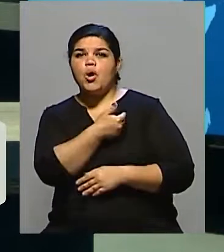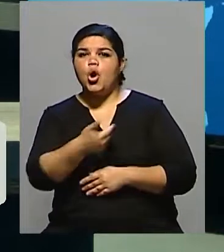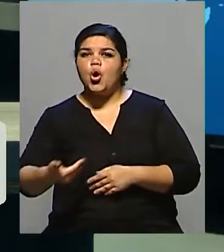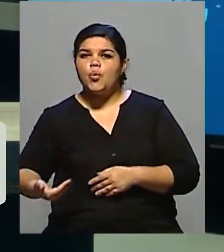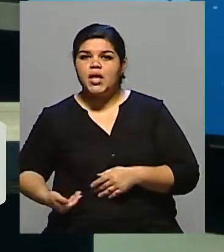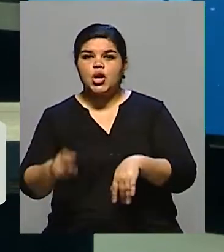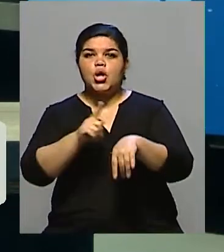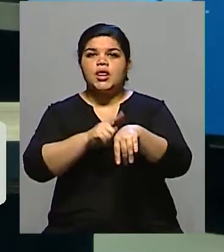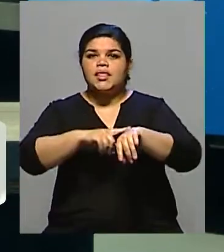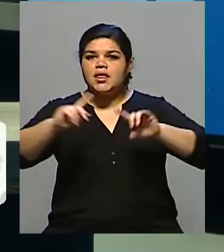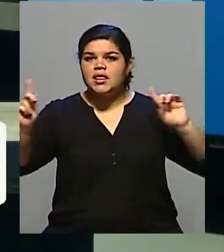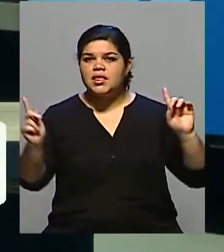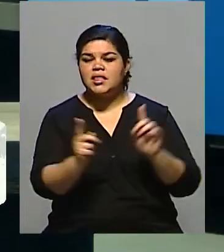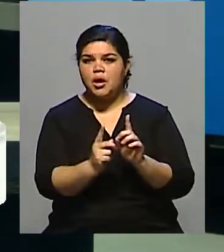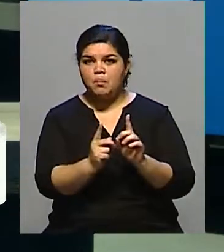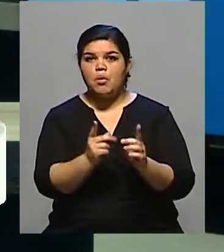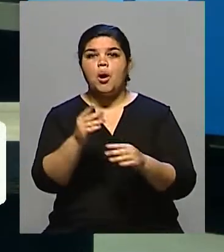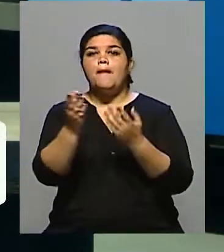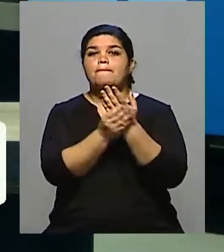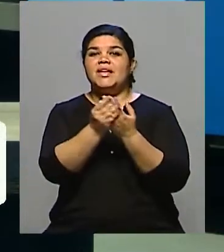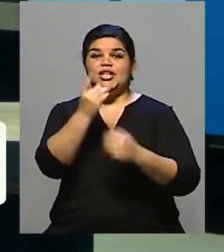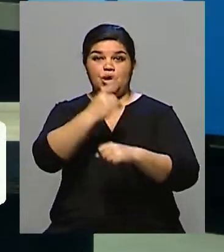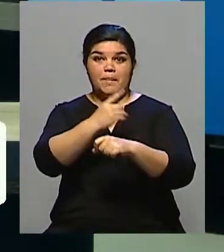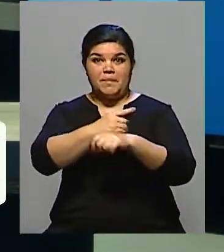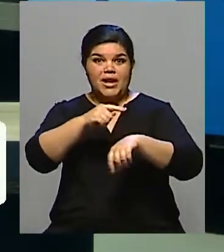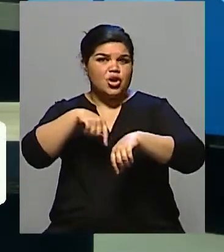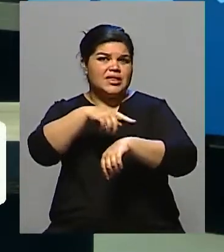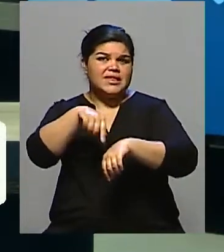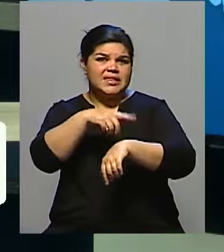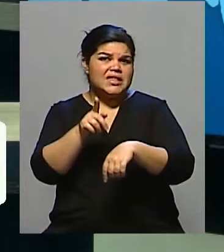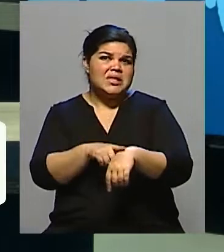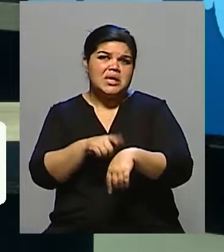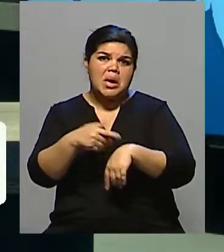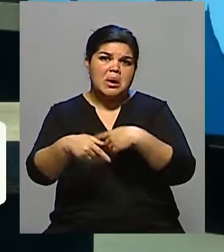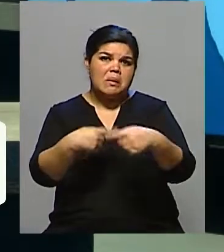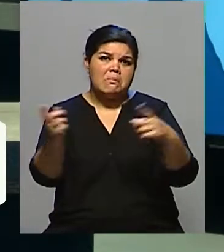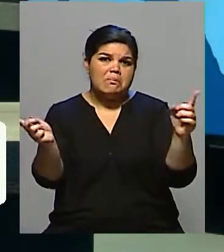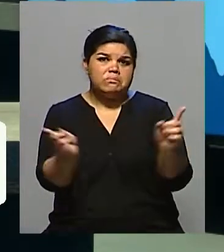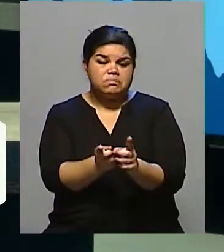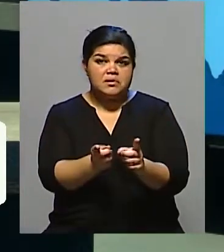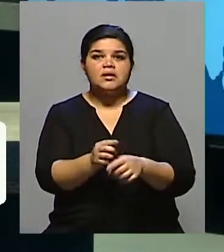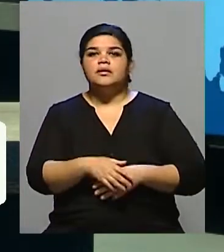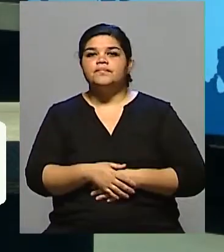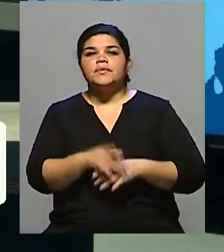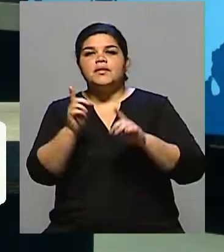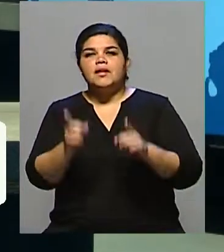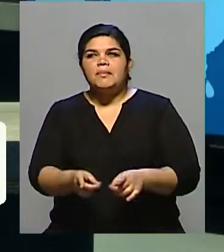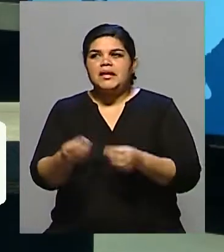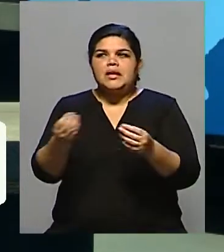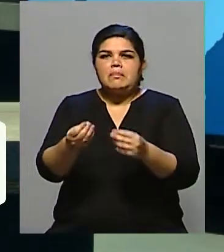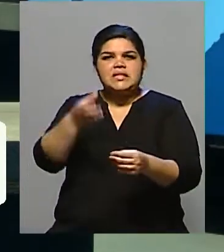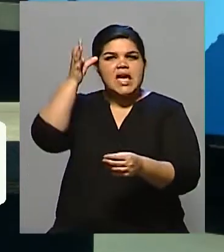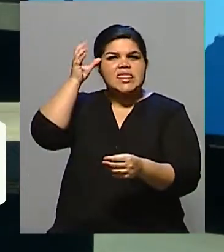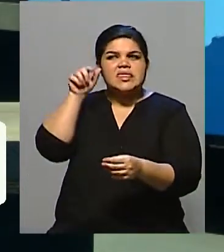corto, ¿sí? De los primeros ministros. Pero además, esto tiene que ver un poco con, muchos dicen, ¿por qué sucede esto en Italia? Y bueno,